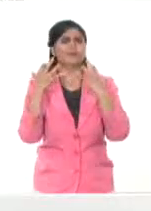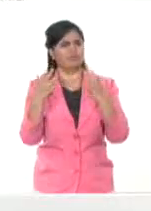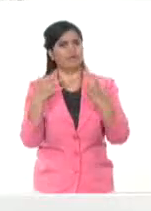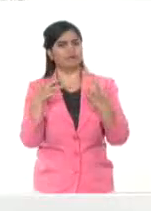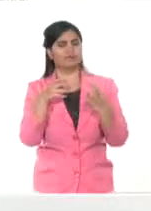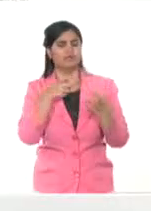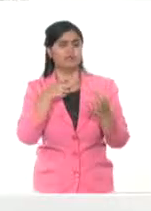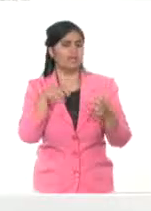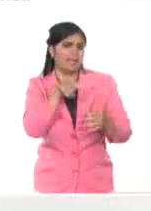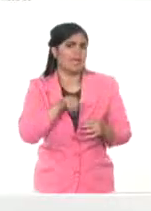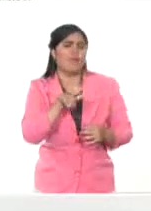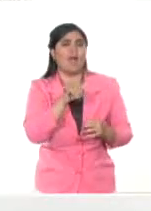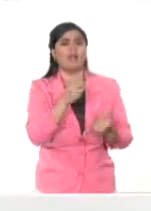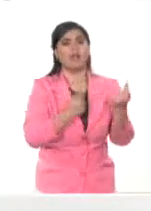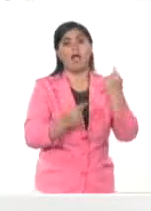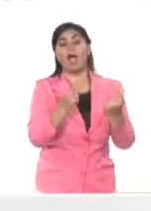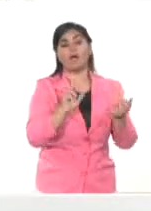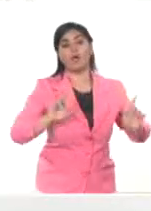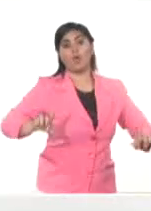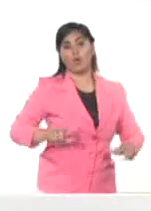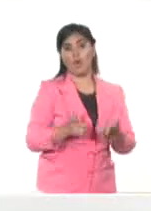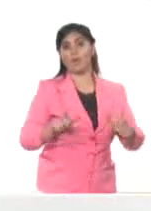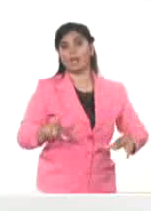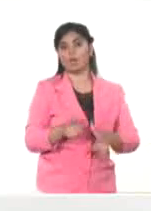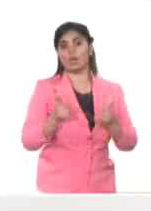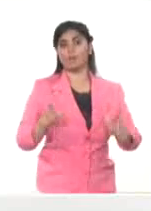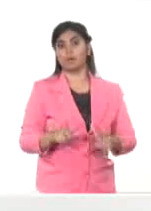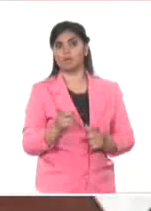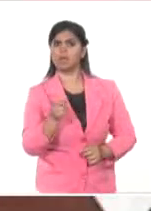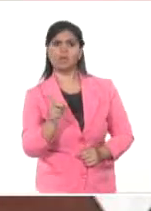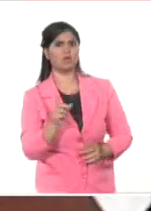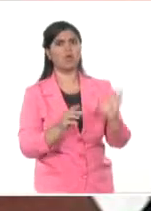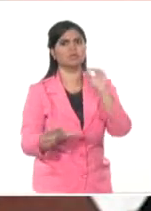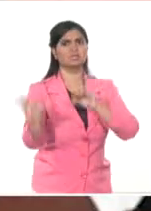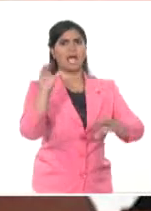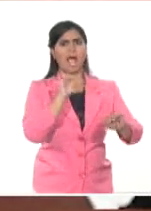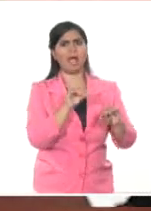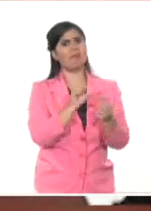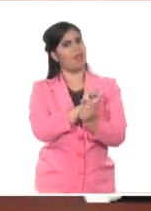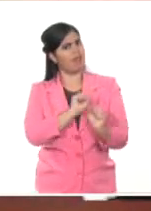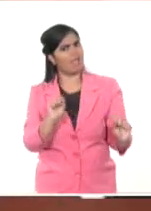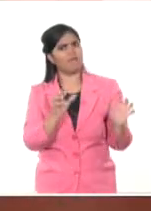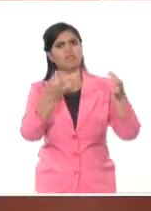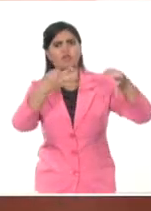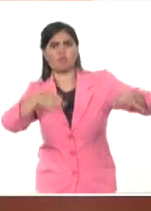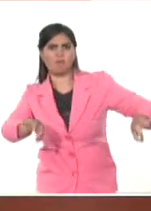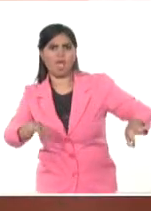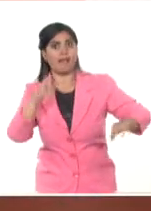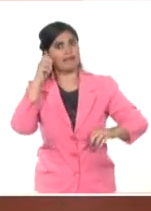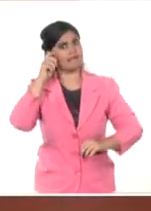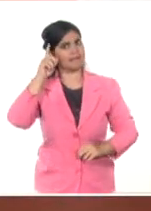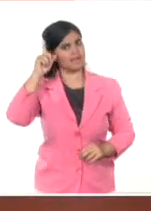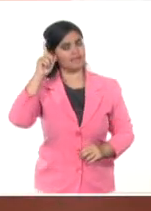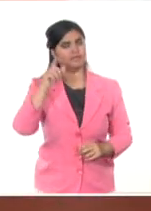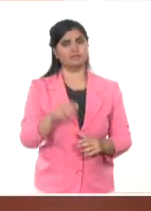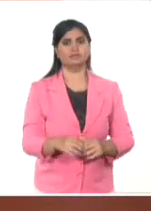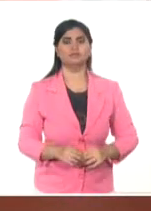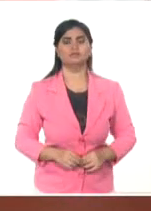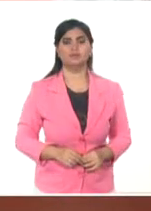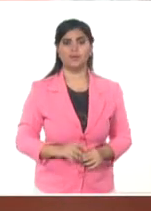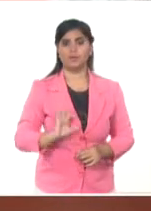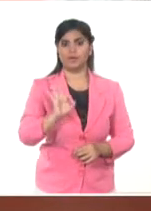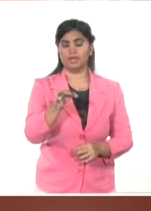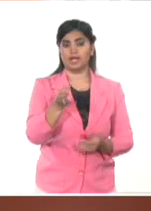vínculo comercial. Al respecto, el viceprimer ministro explicó: lo vemos como una relación estratégica de larga duración para